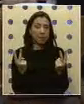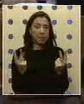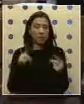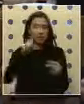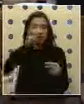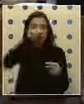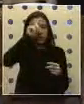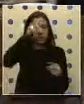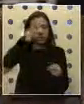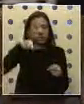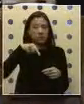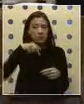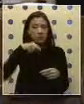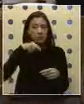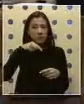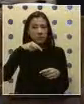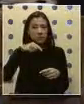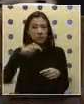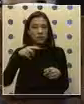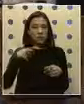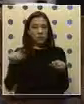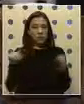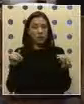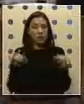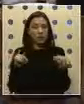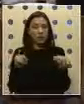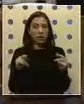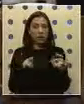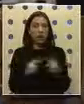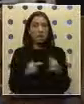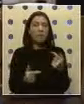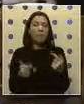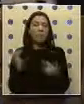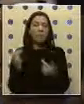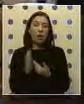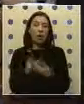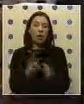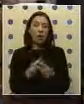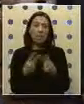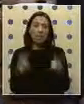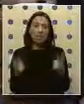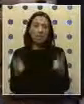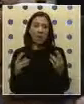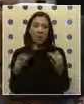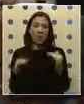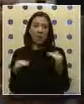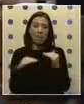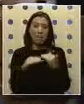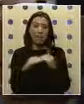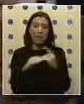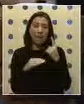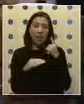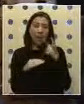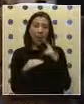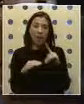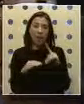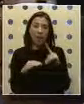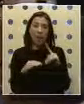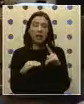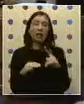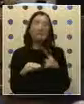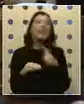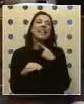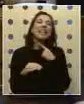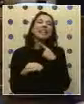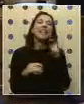acostumbra a decir hoy día de manera un poco pedante. Las políticas públicas parejas, que son para reafirmar los